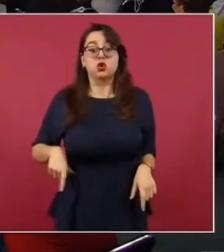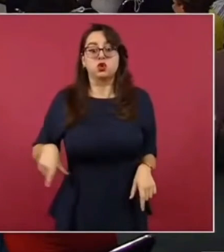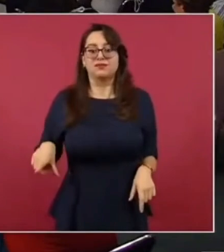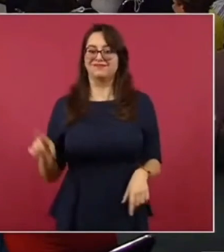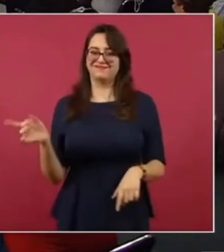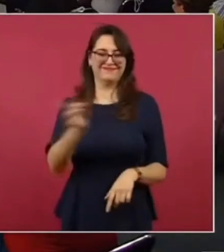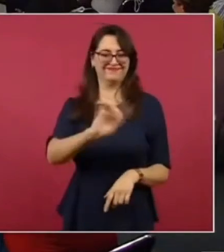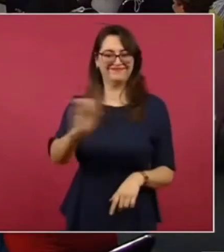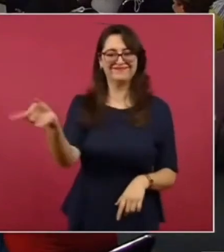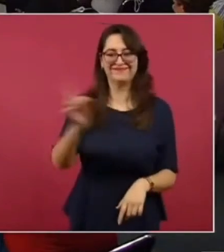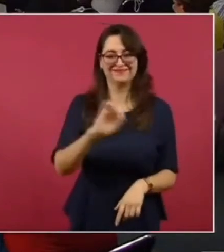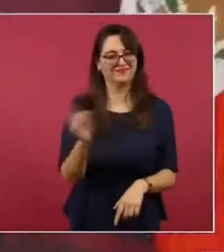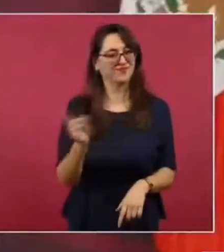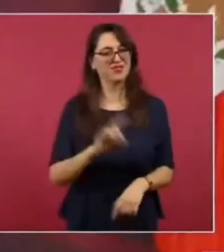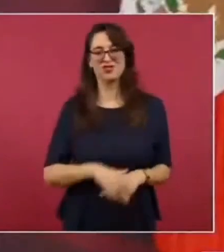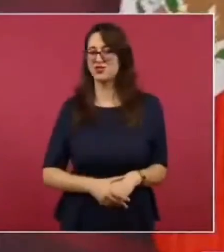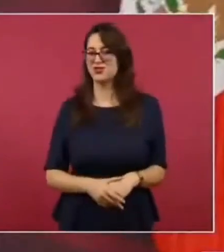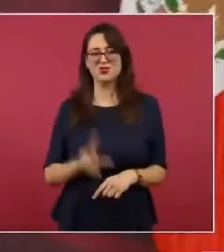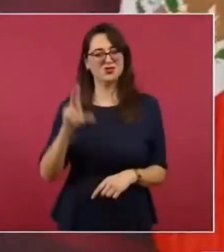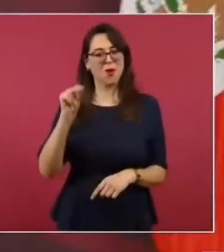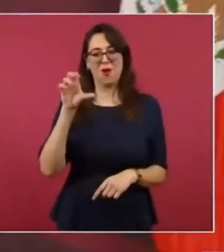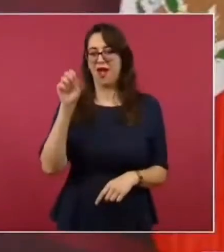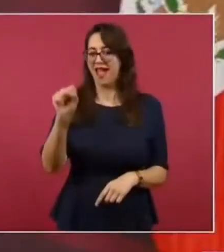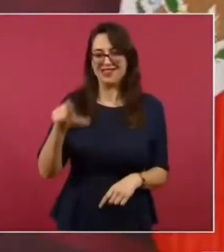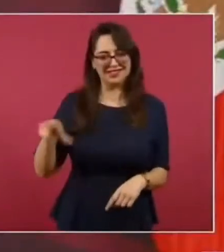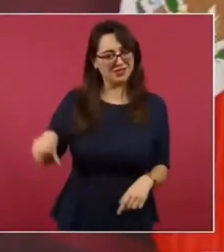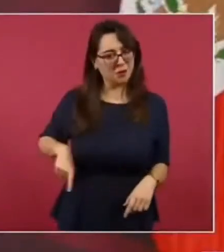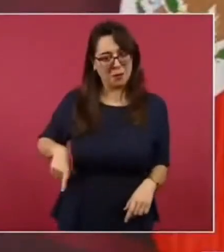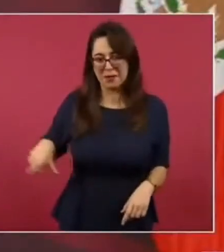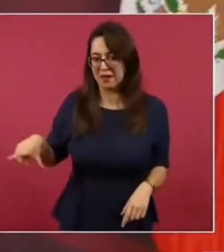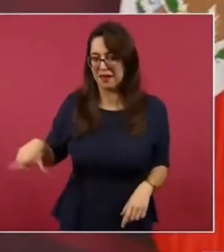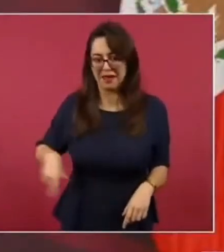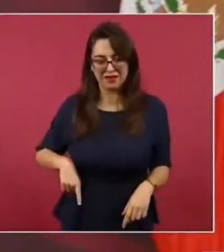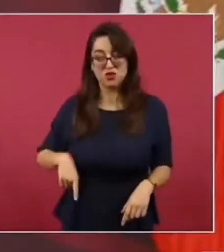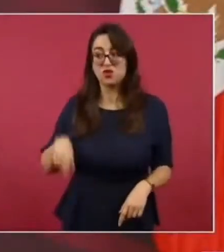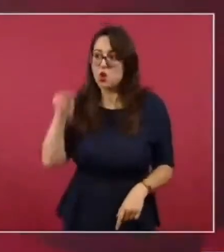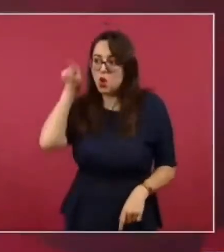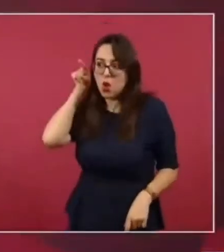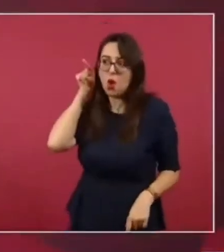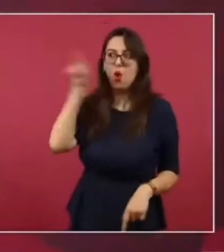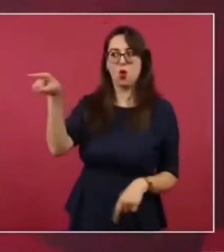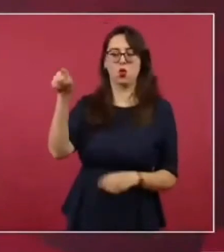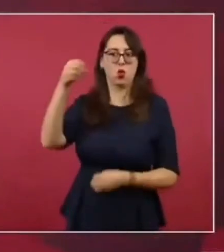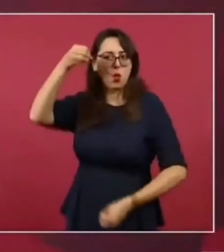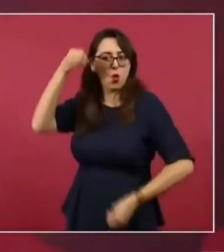es un juez que pertenece al Poder Judicial. Y como ahora